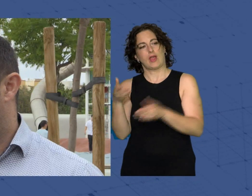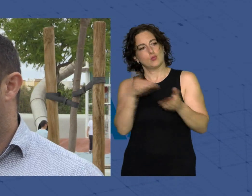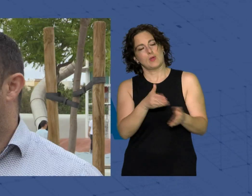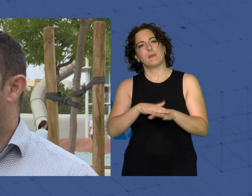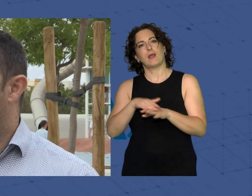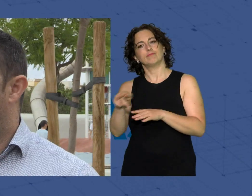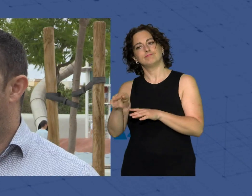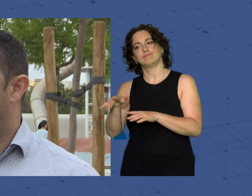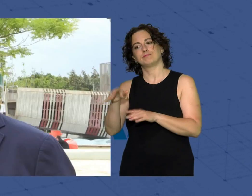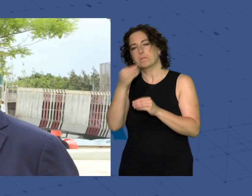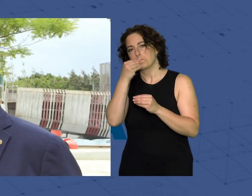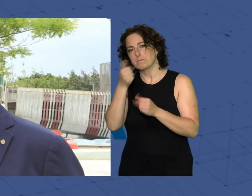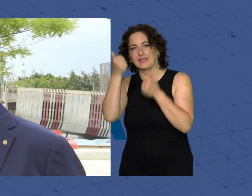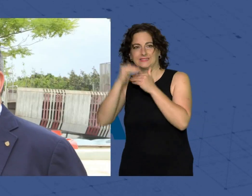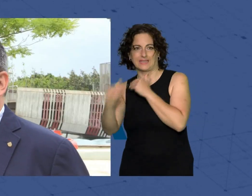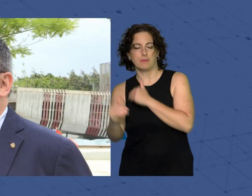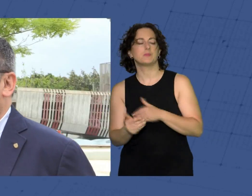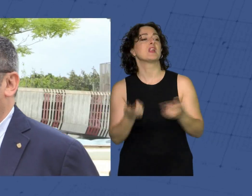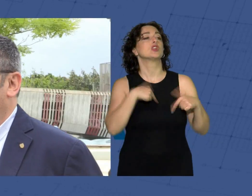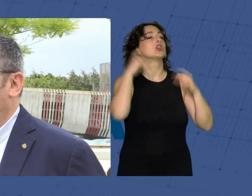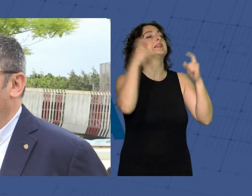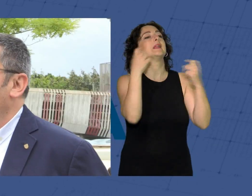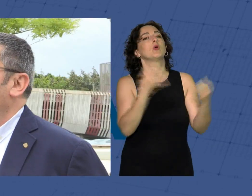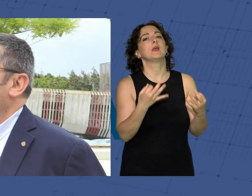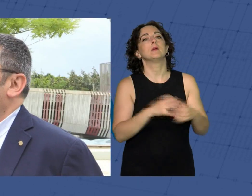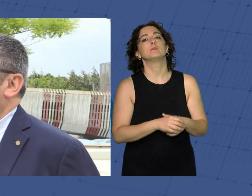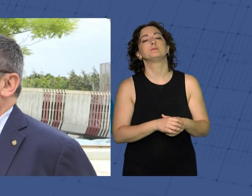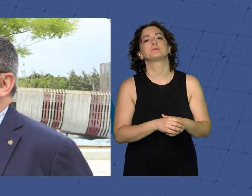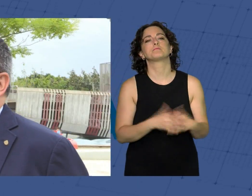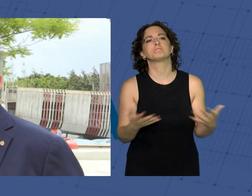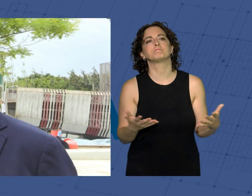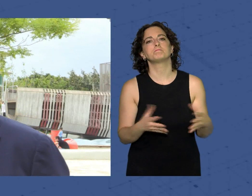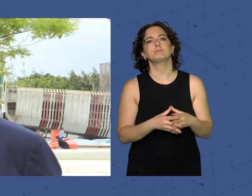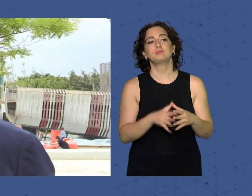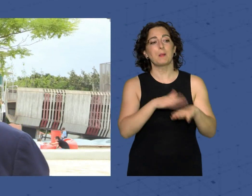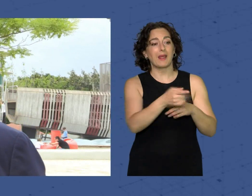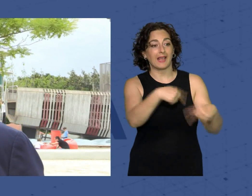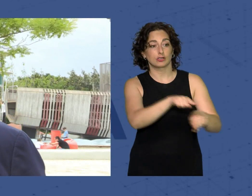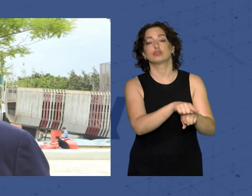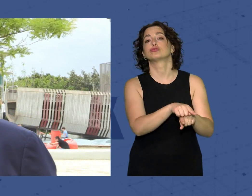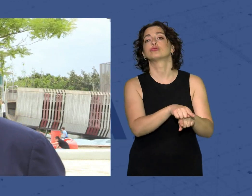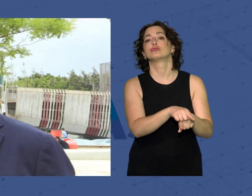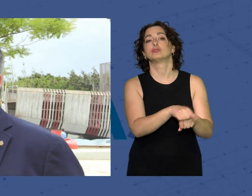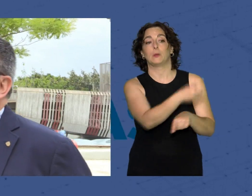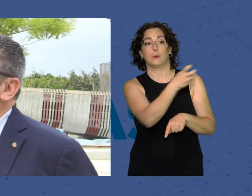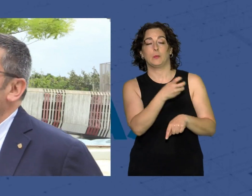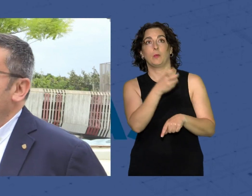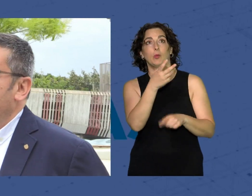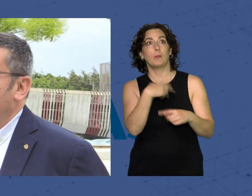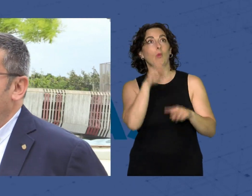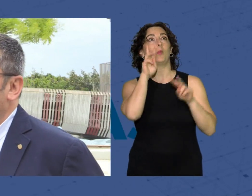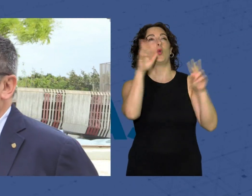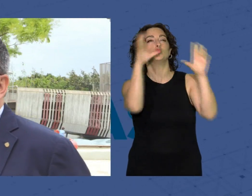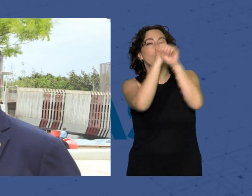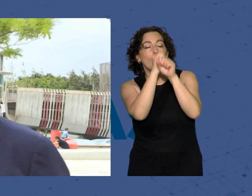se supone que va a estar más estable. Y lo que intentamos es eso, es que para ellos, cuando vienen al cielo, en vez de ver un